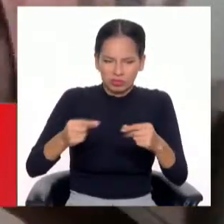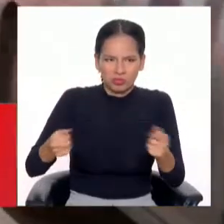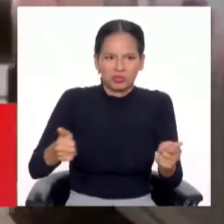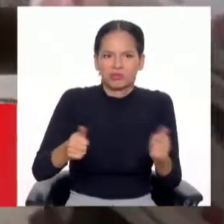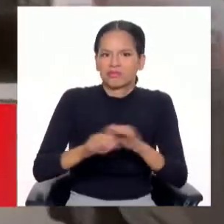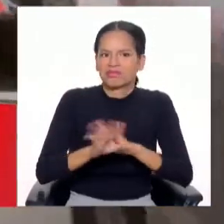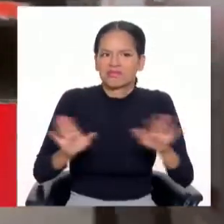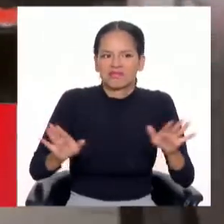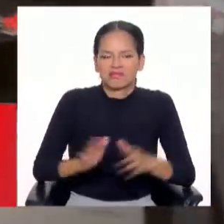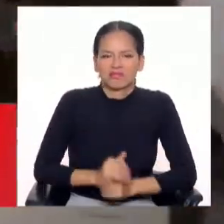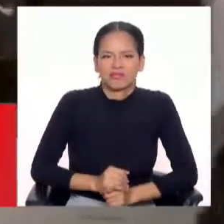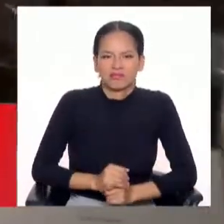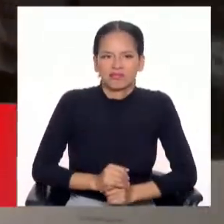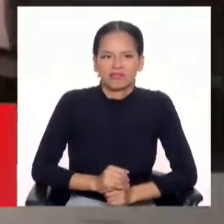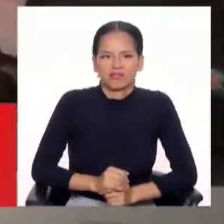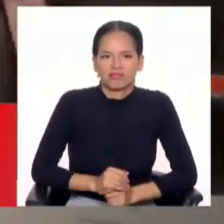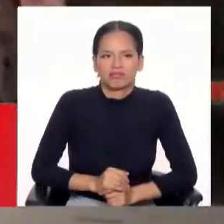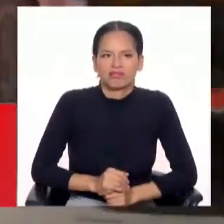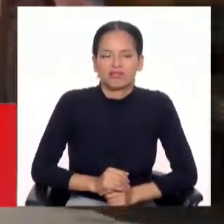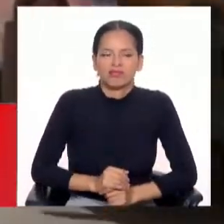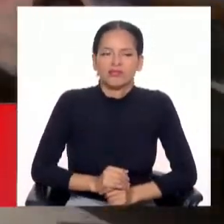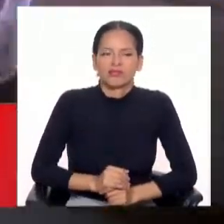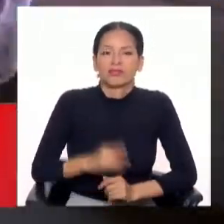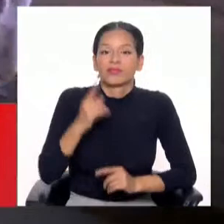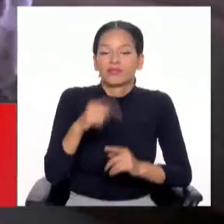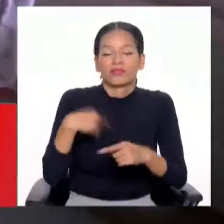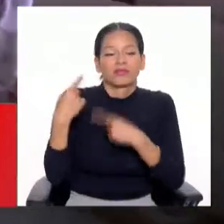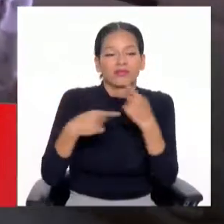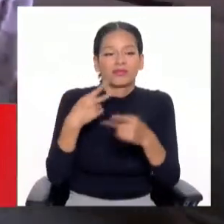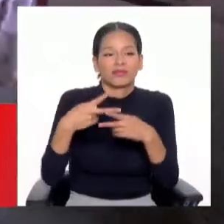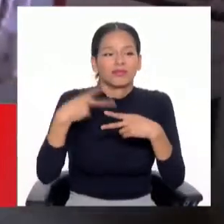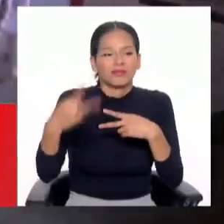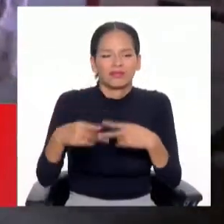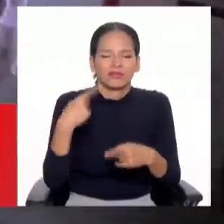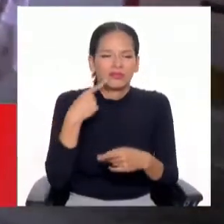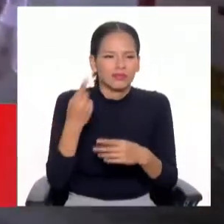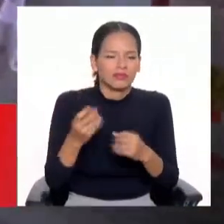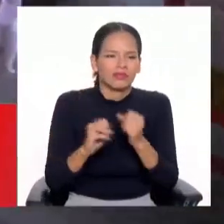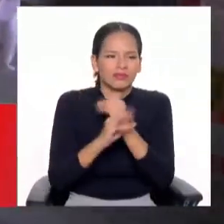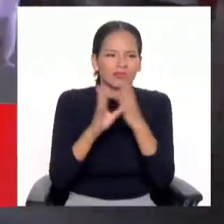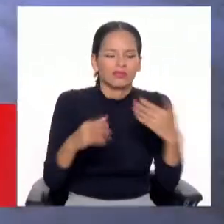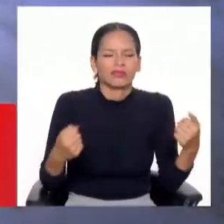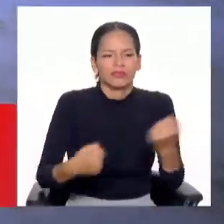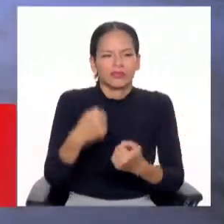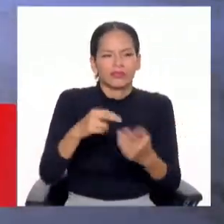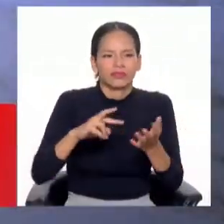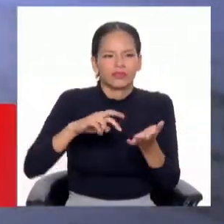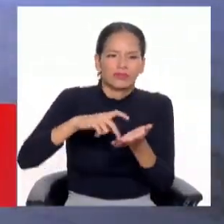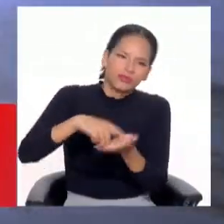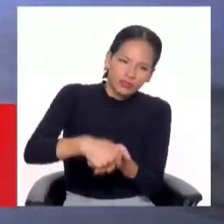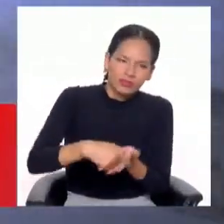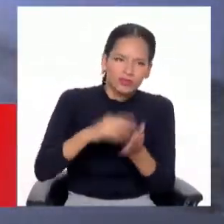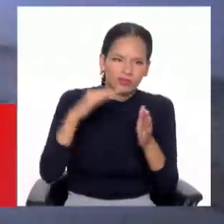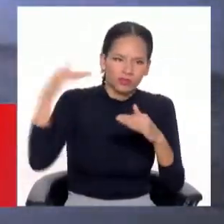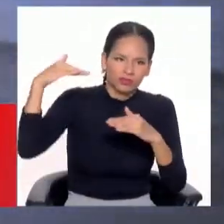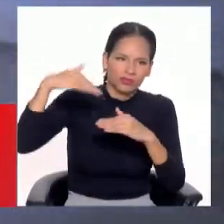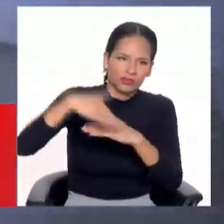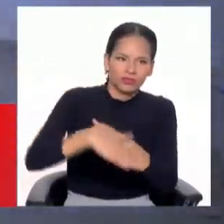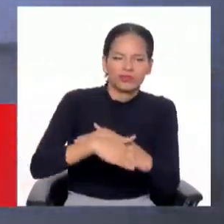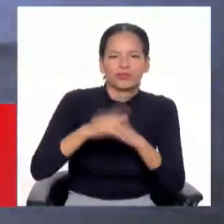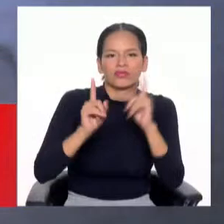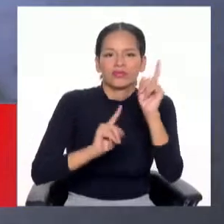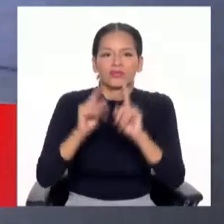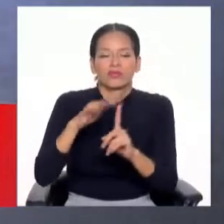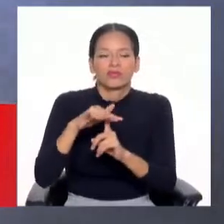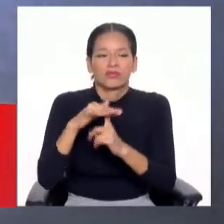desaparecido. Los vecinos señalan que a diario deben lidiar con los huecos en la pista, que en algunos casos